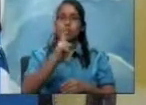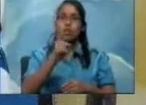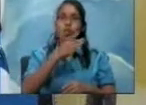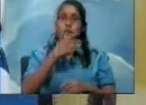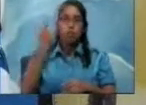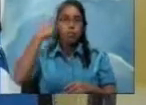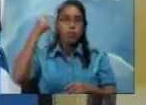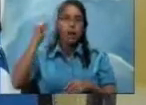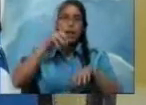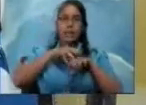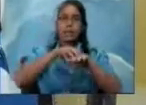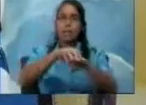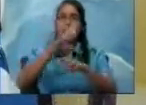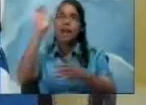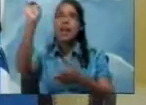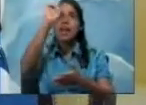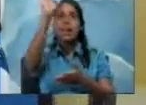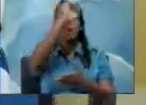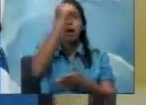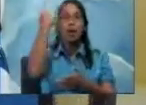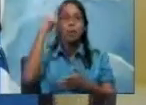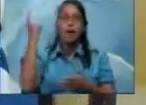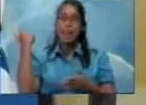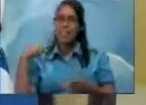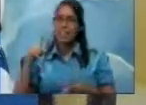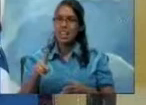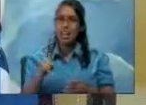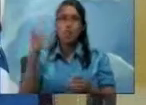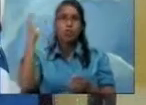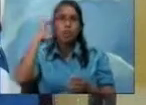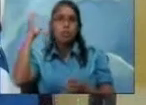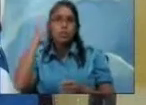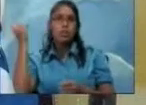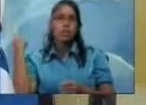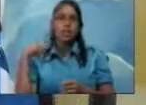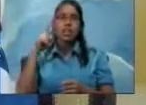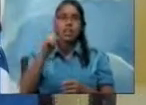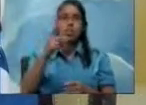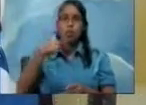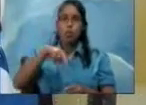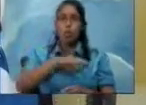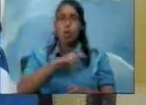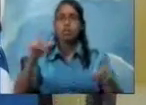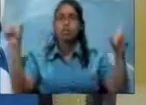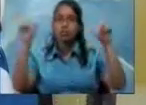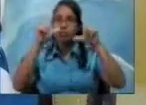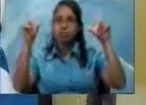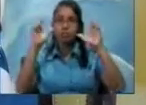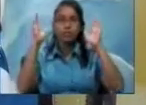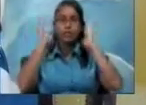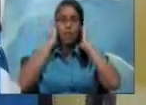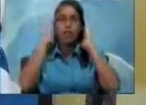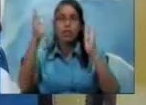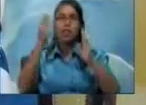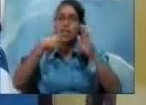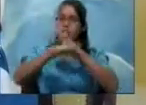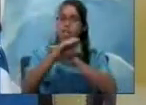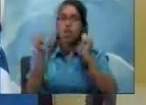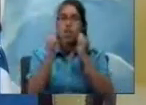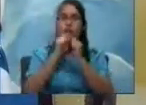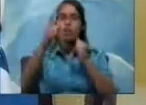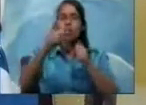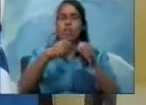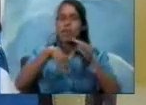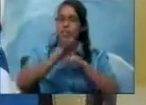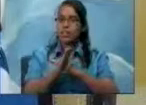sino para llevar el evangelio para tener una emisora para tener nuestro canal de televisión ir por las islas del